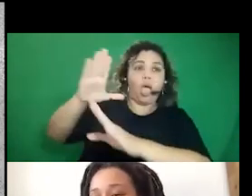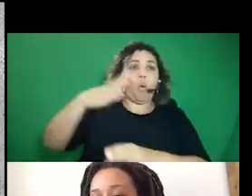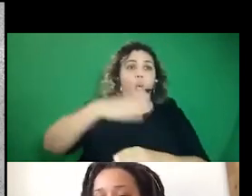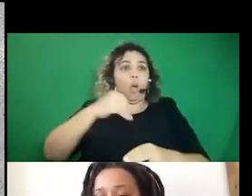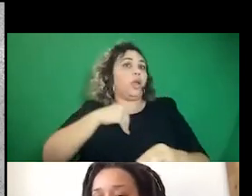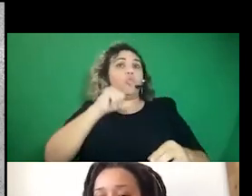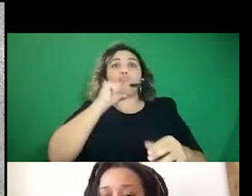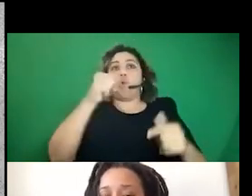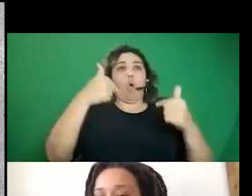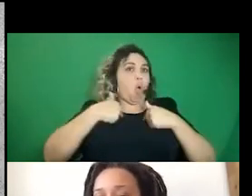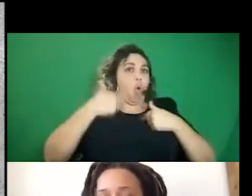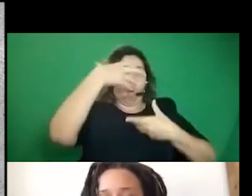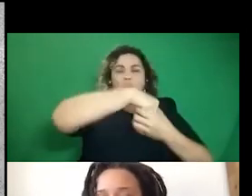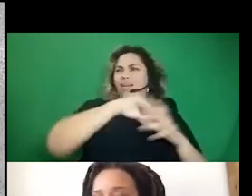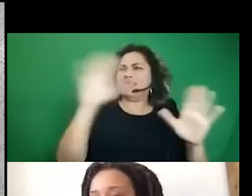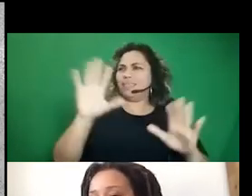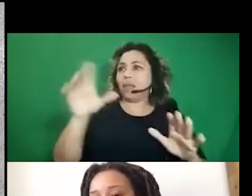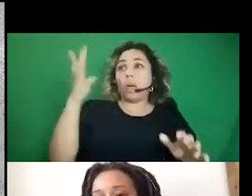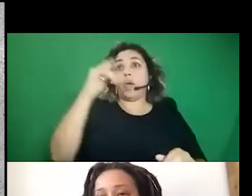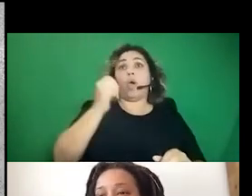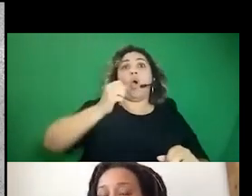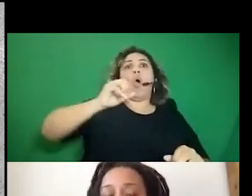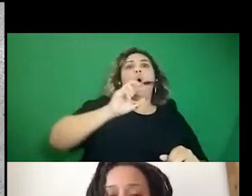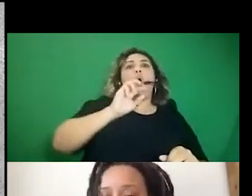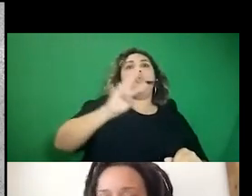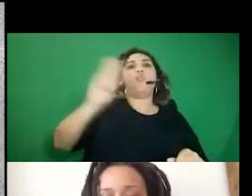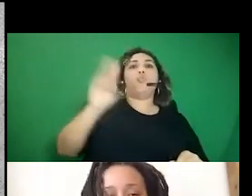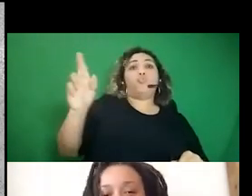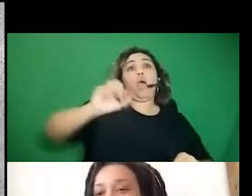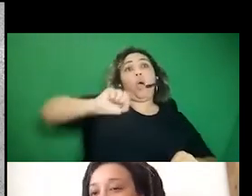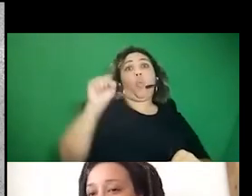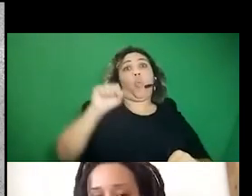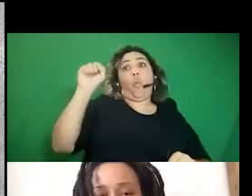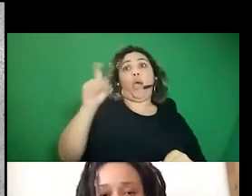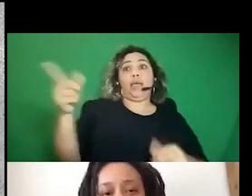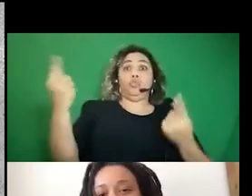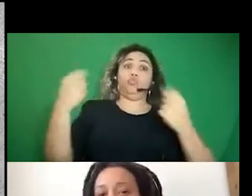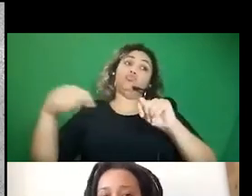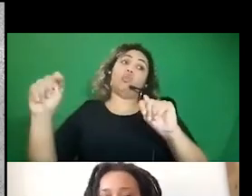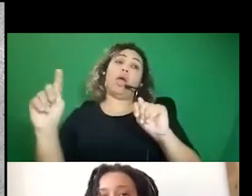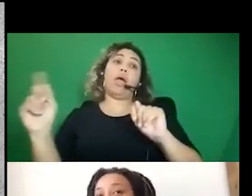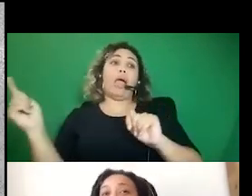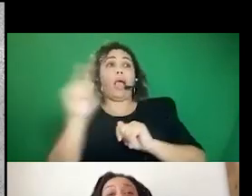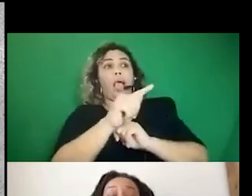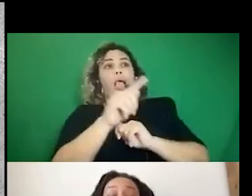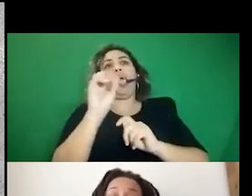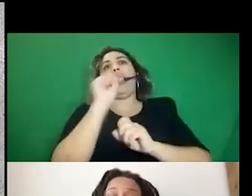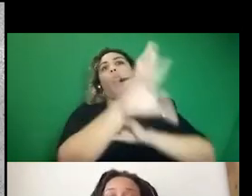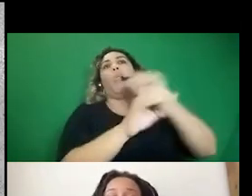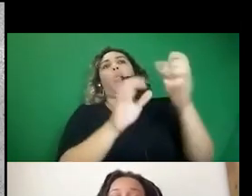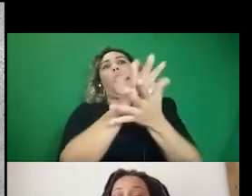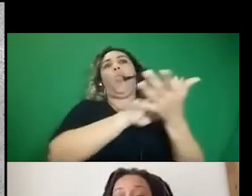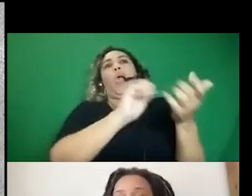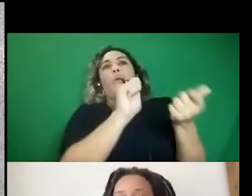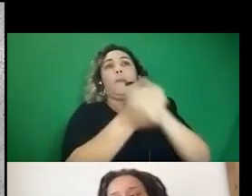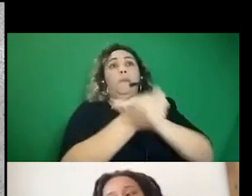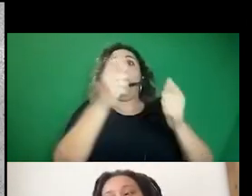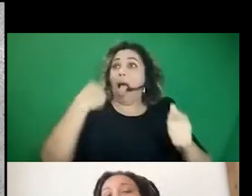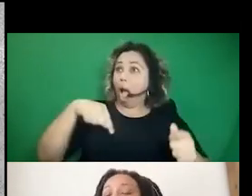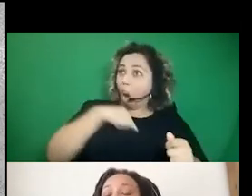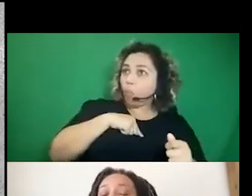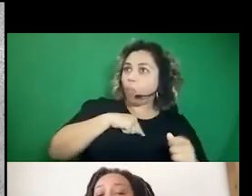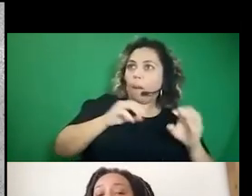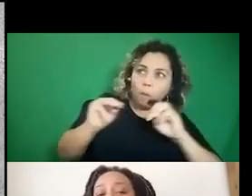blancas son como a veces sí a veces si son de esa manera entonces pero a veces es